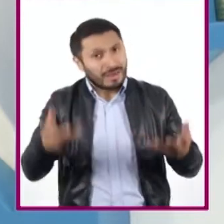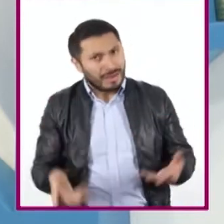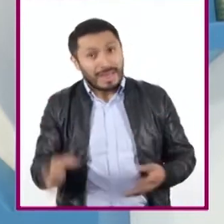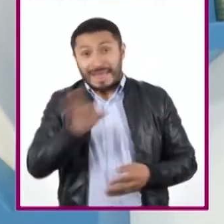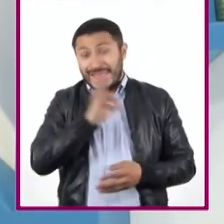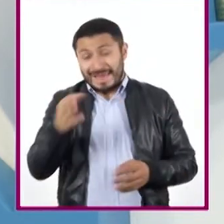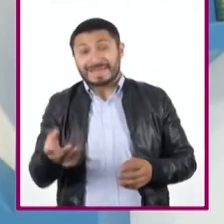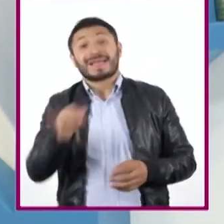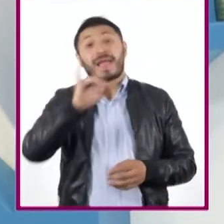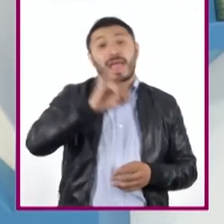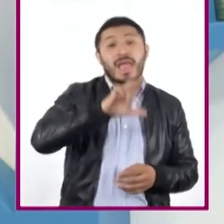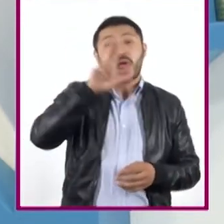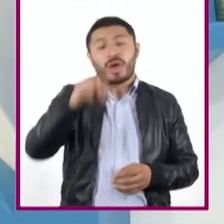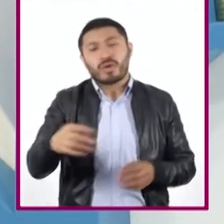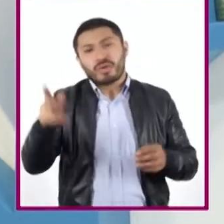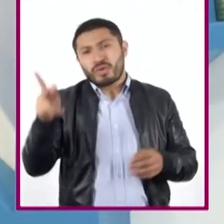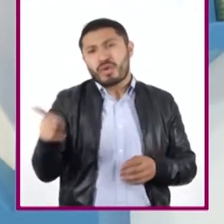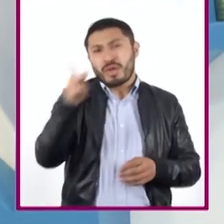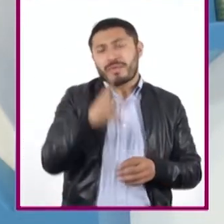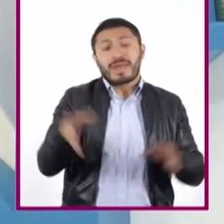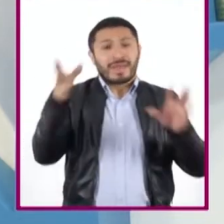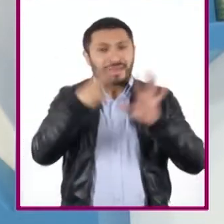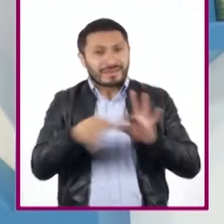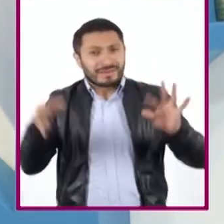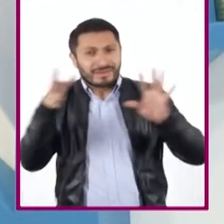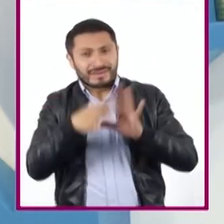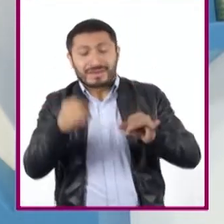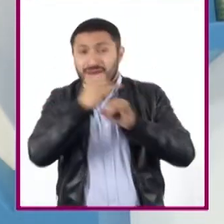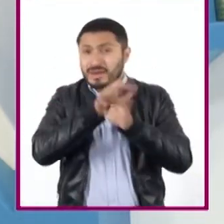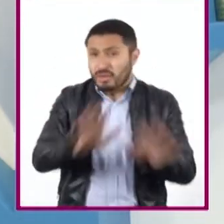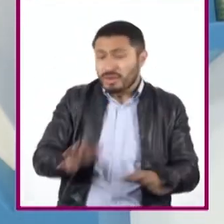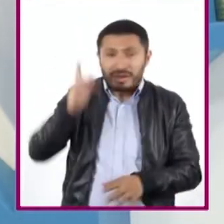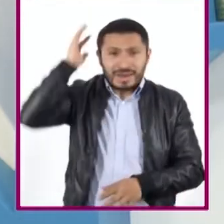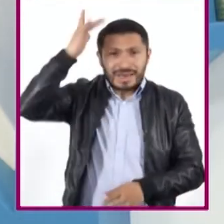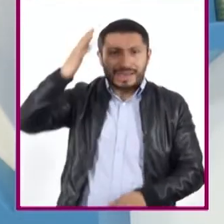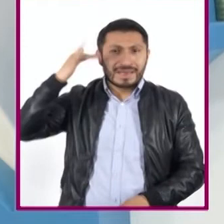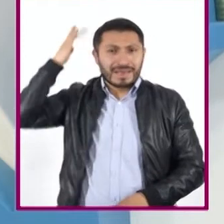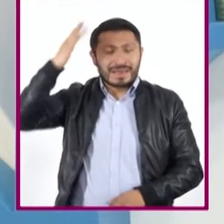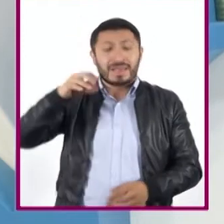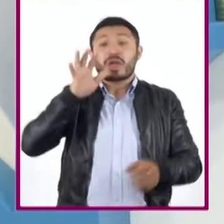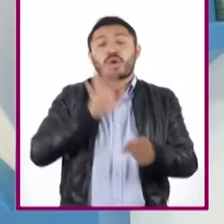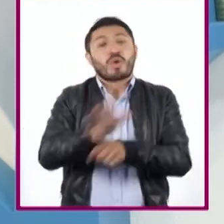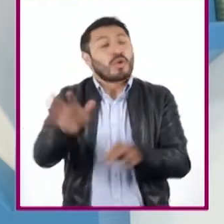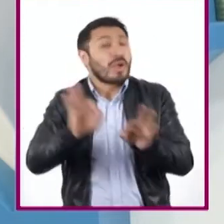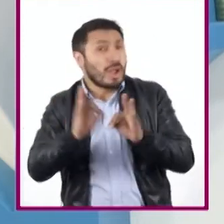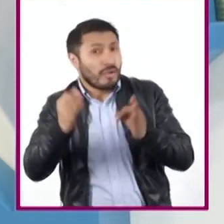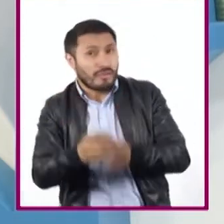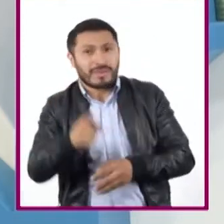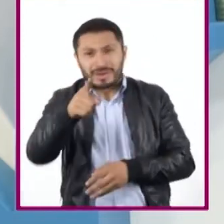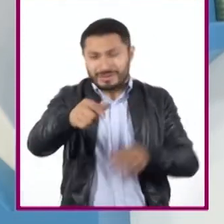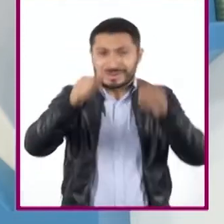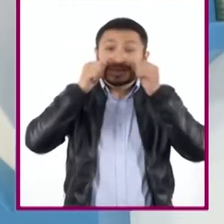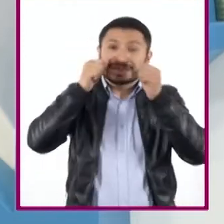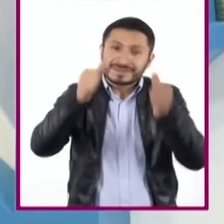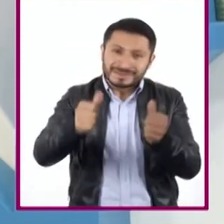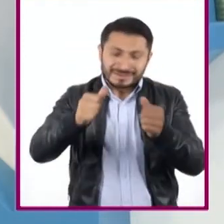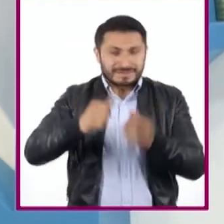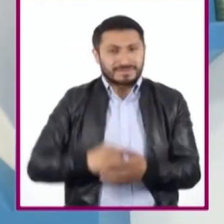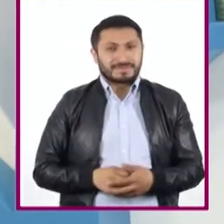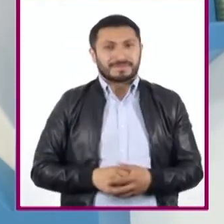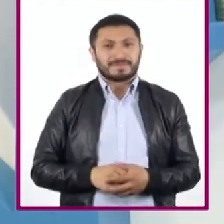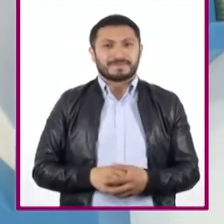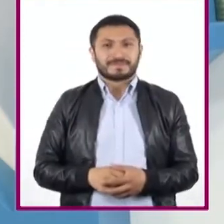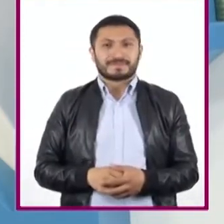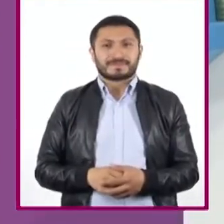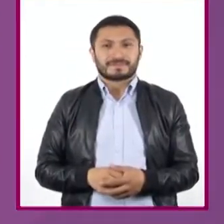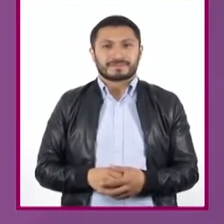ver con la definición de información, análisis o análisis crítico. Escuchen con atención cada caso.